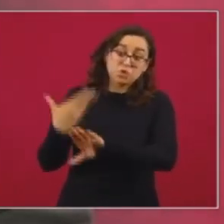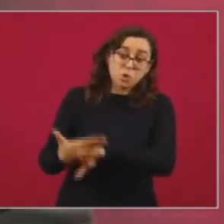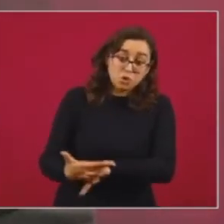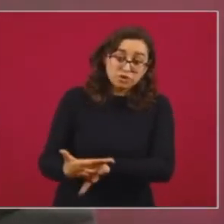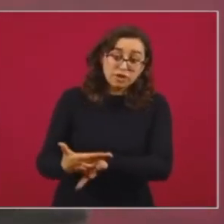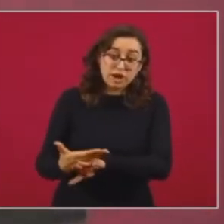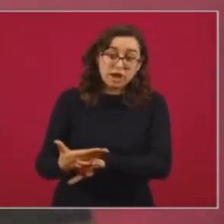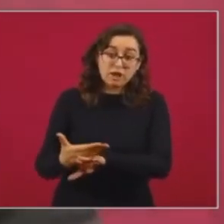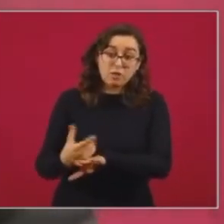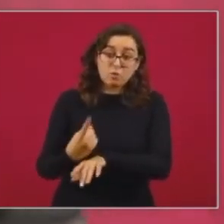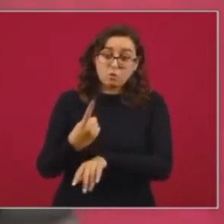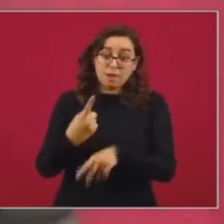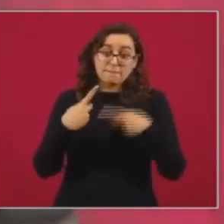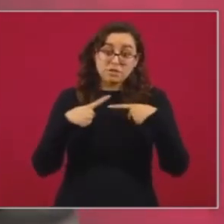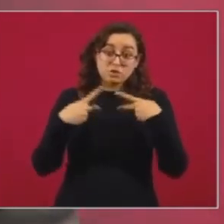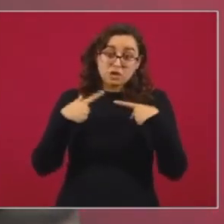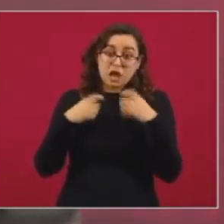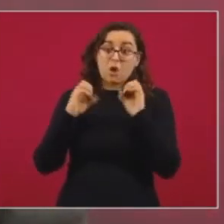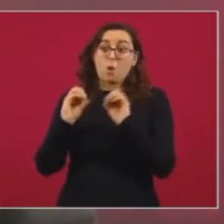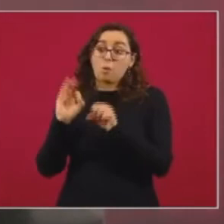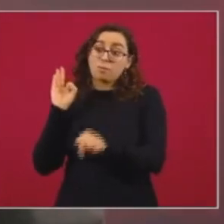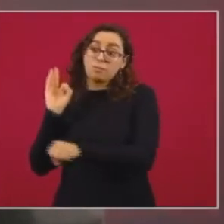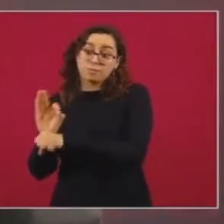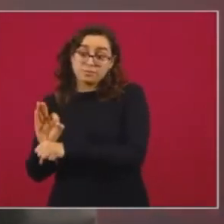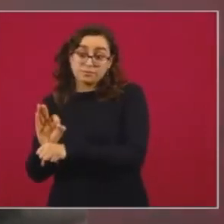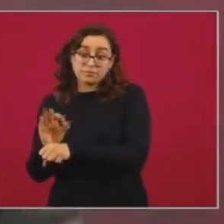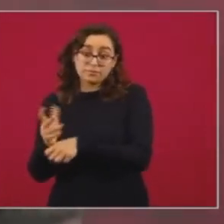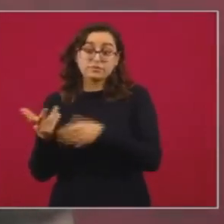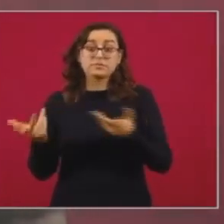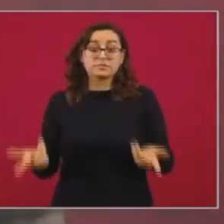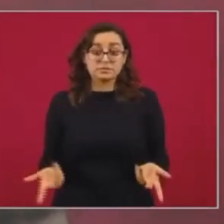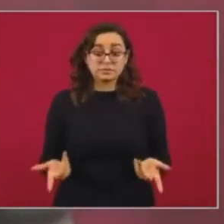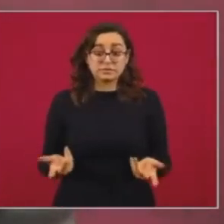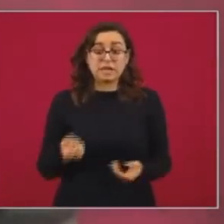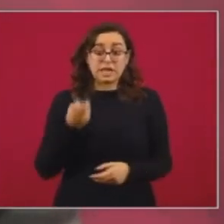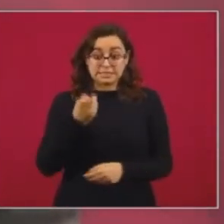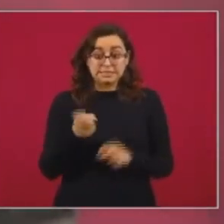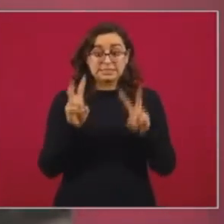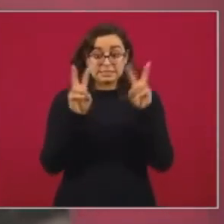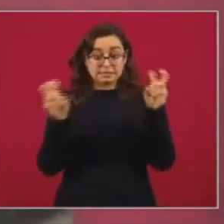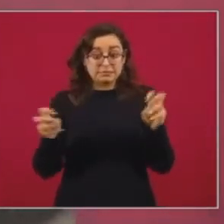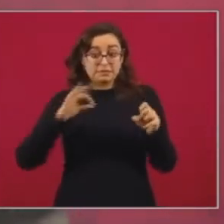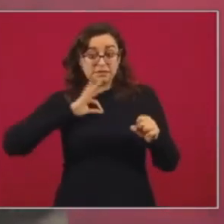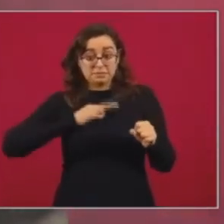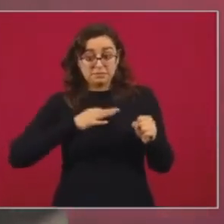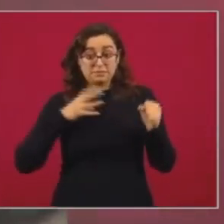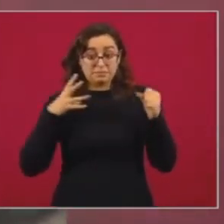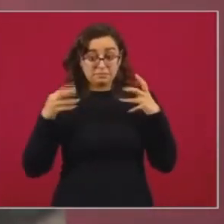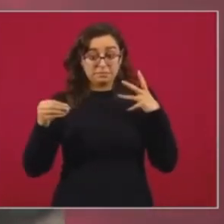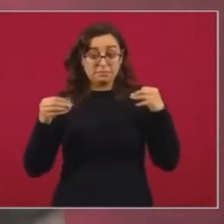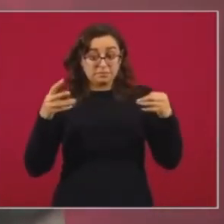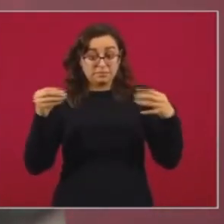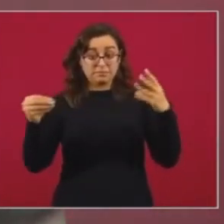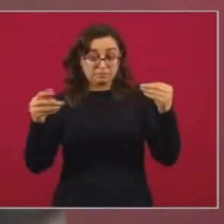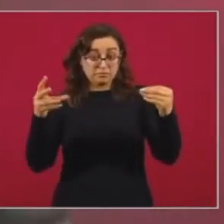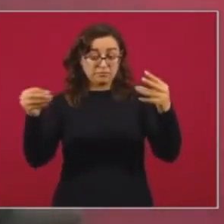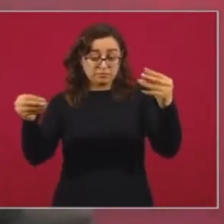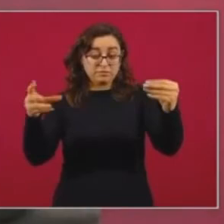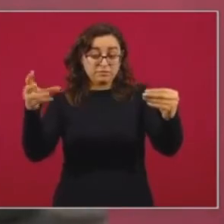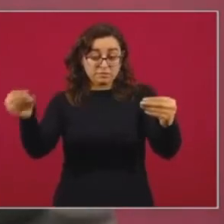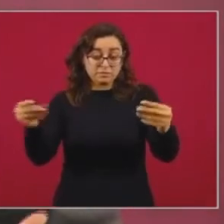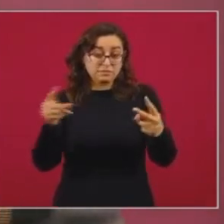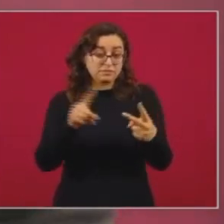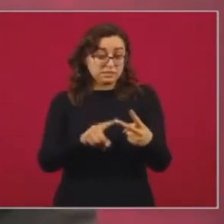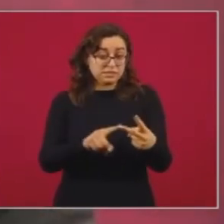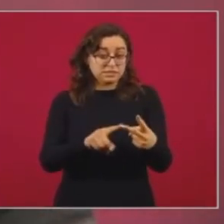negativa sobre otras personas. Es el caso de las epidemias de enfermedades transmisibles, es el